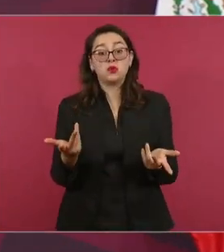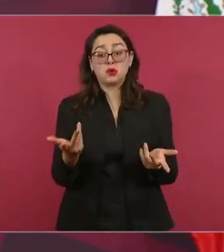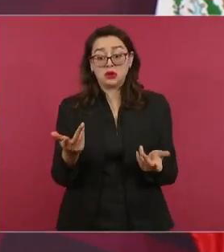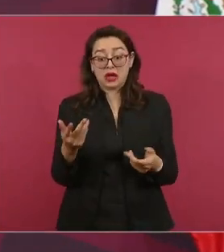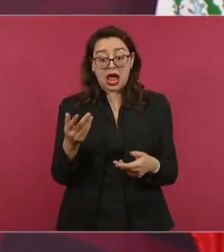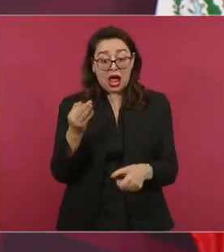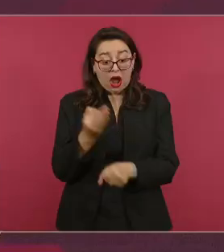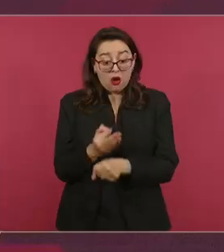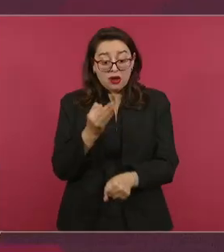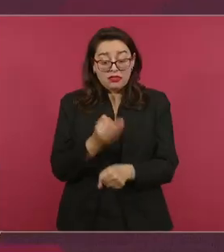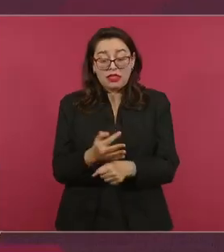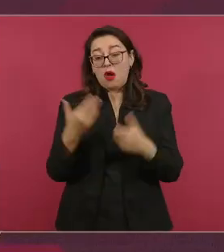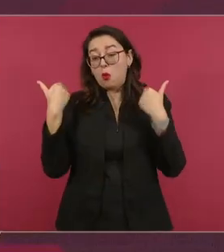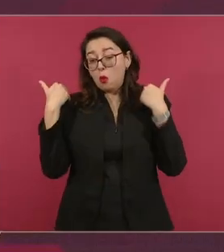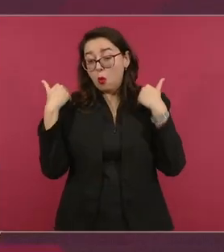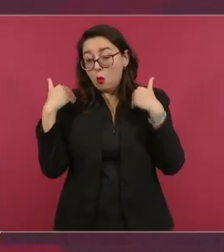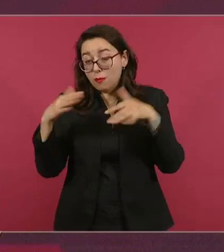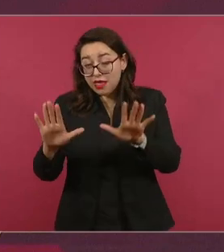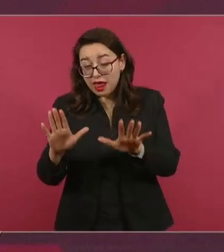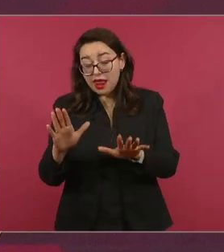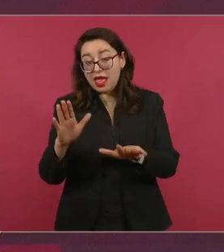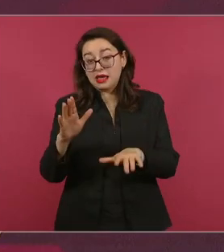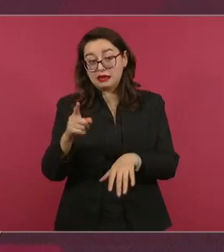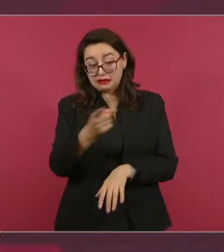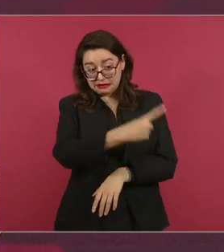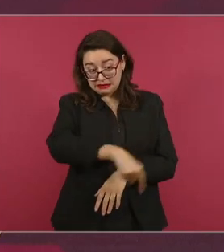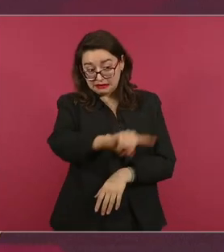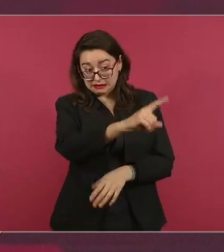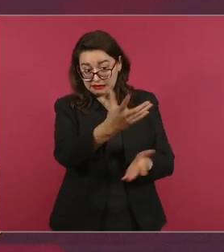comprando petróleo crudo.